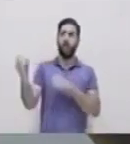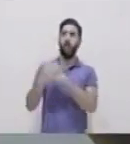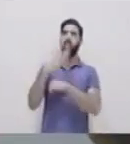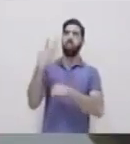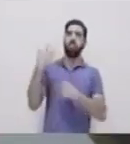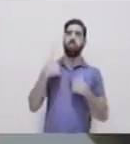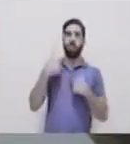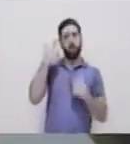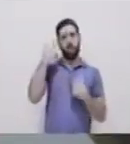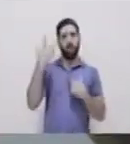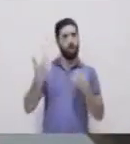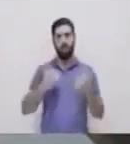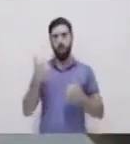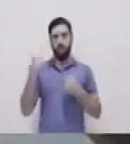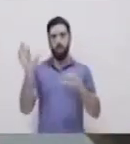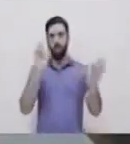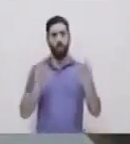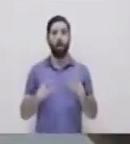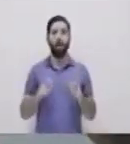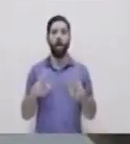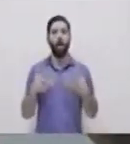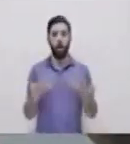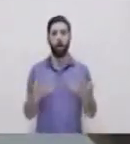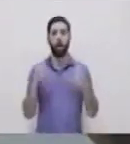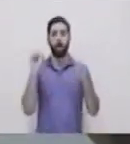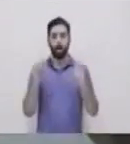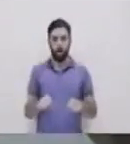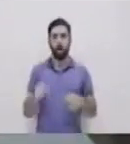gente que nos rodea en nuestras decisiones, ¿verdad? ¿Cómo poder